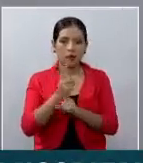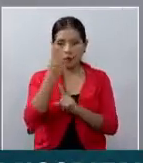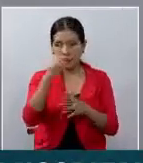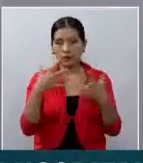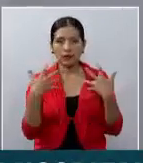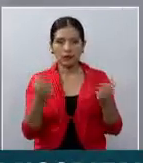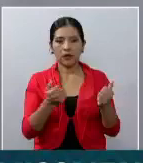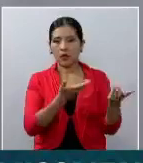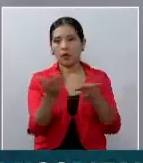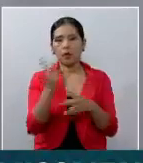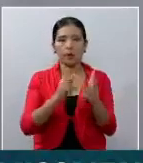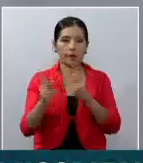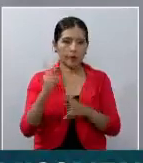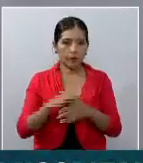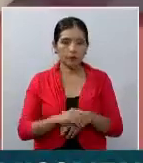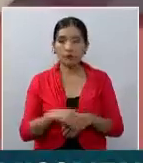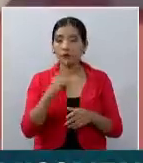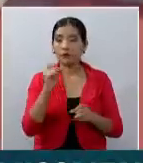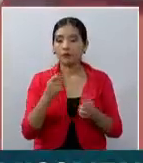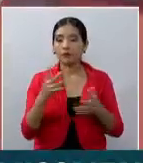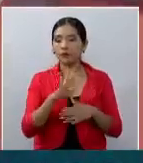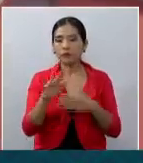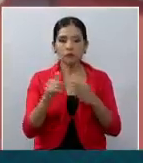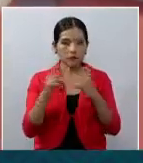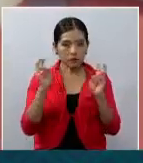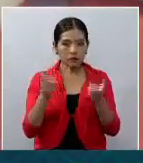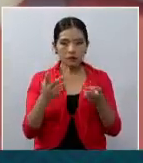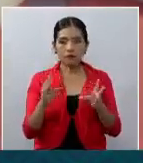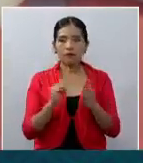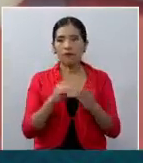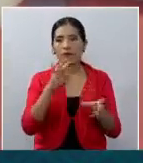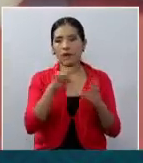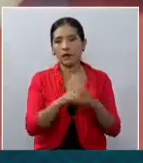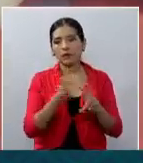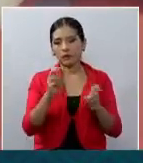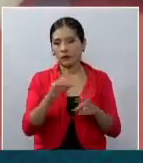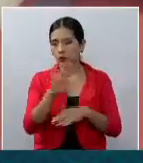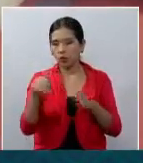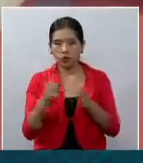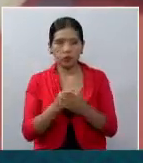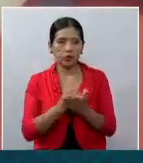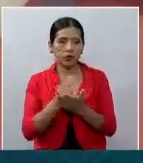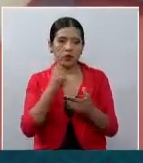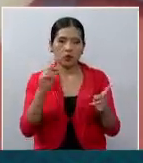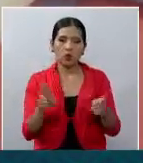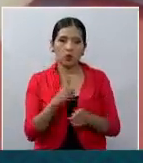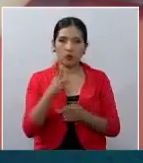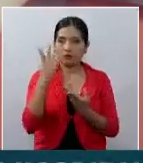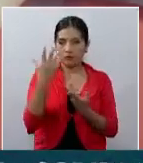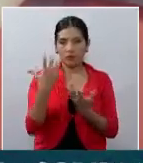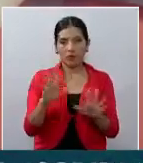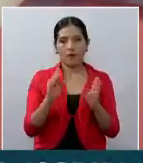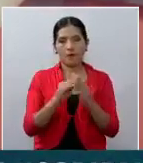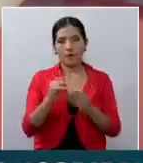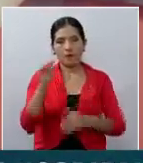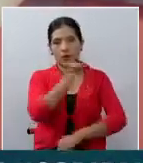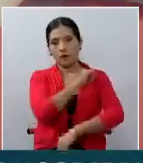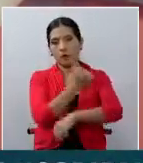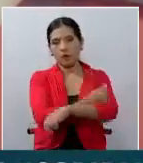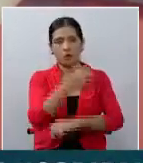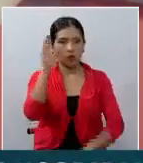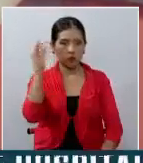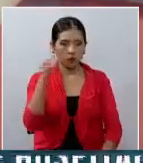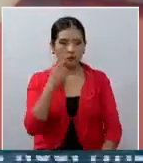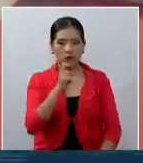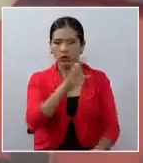la salud de la población Fiscales viene ya digitalizados eso es algo que es una apuesta también del presidente Luis Arce catacora siempre ha pensado en que todo tiene